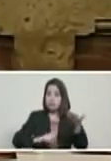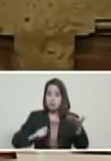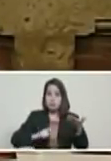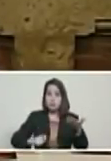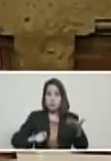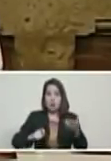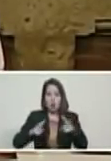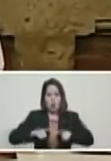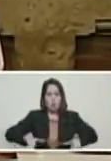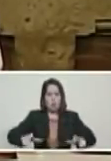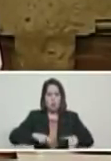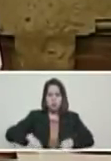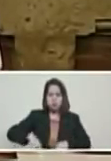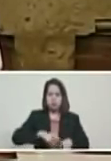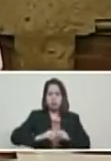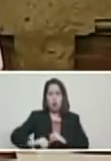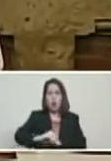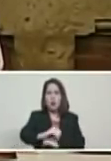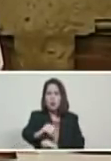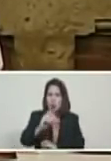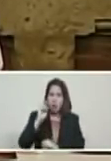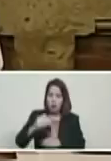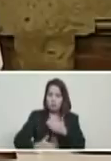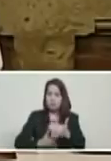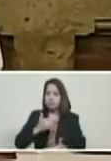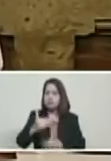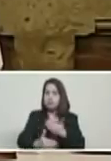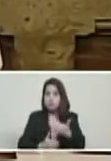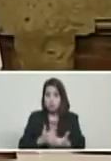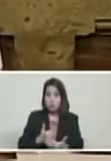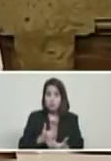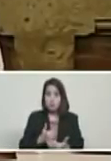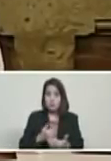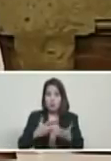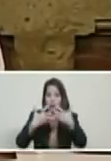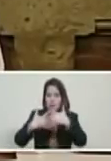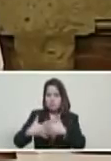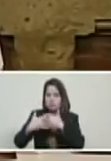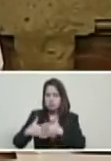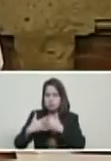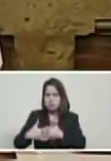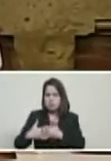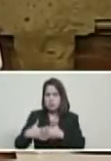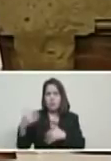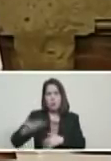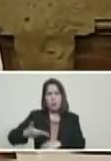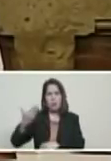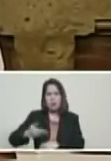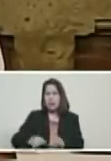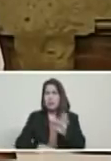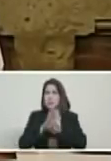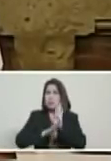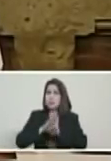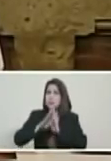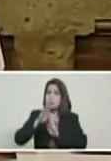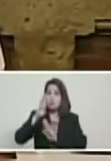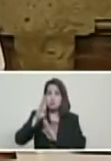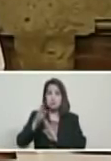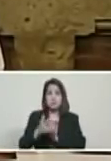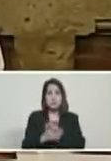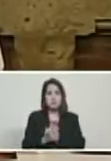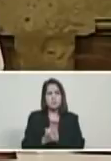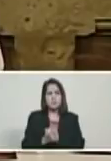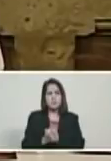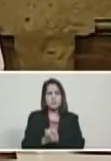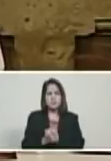Orinoco. Continuar avanzando en la industrialización, en el desarrollo de